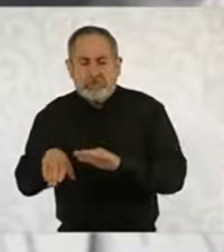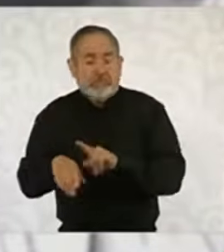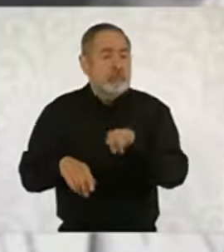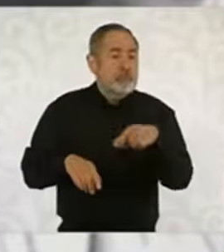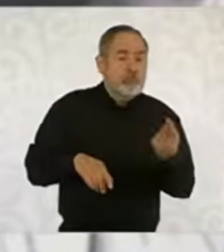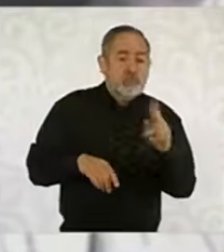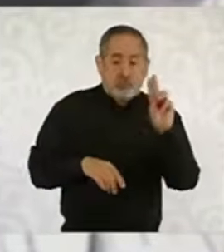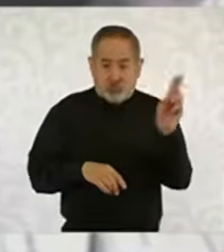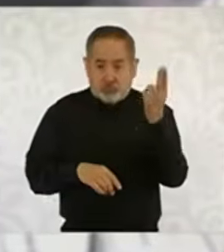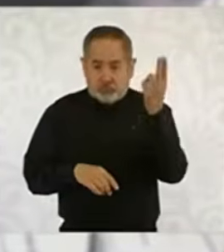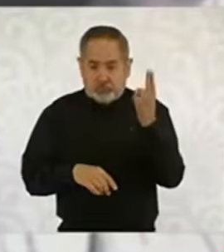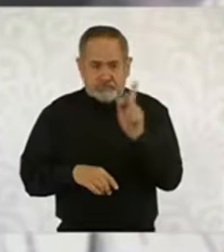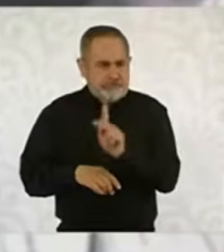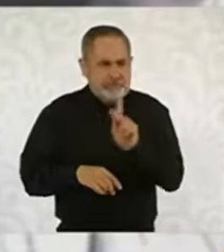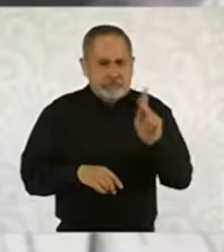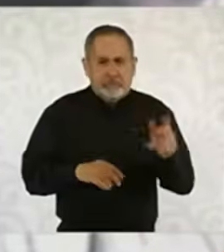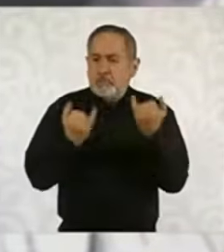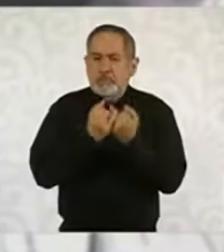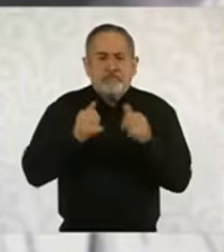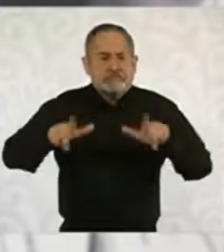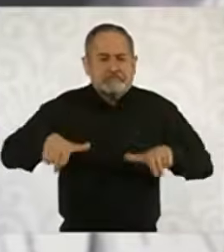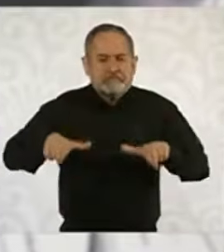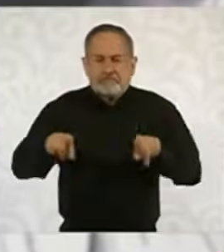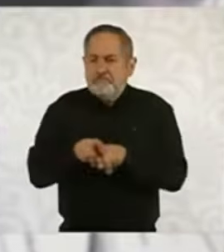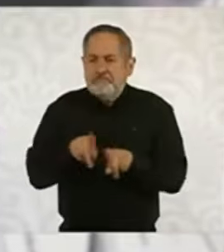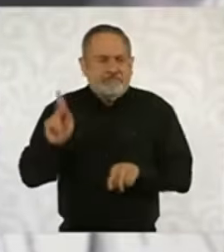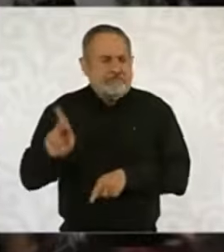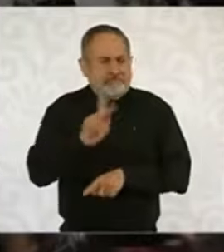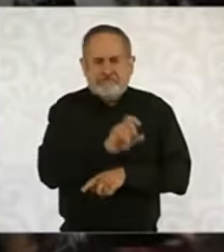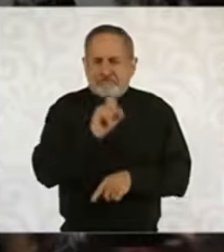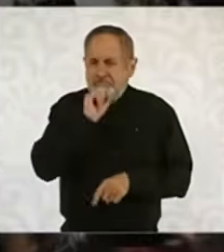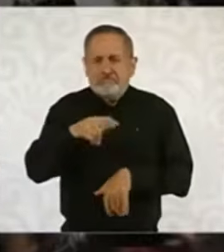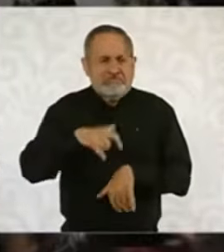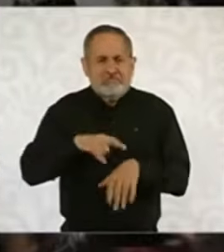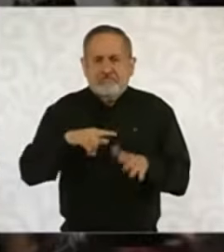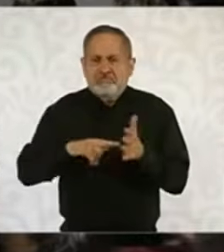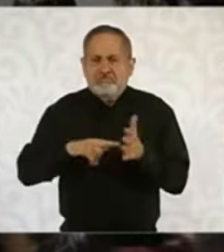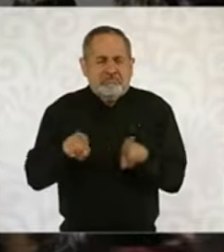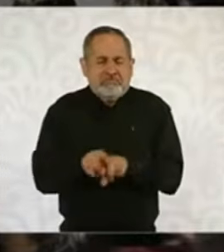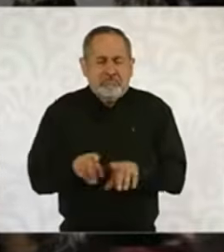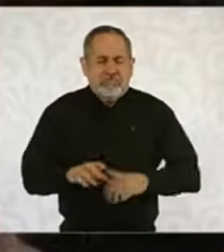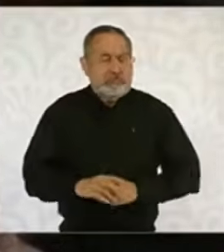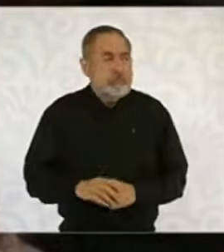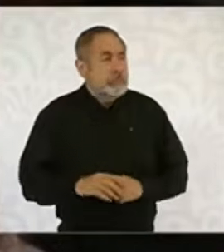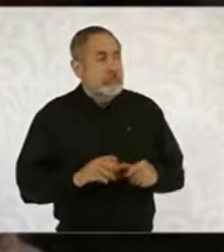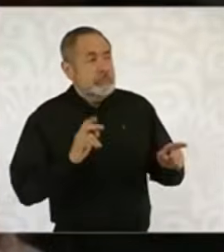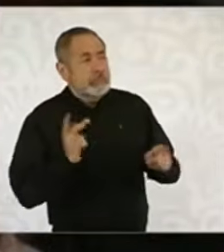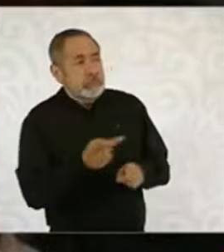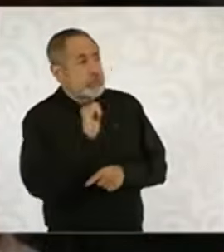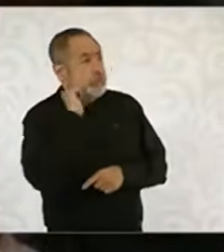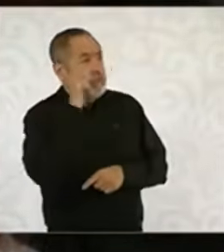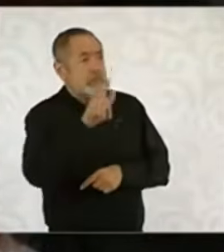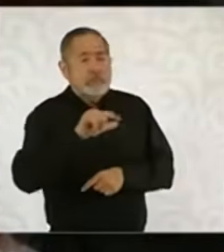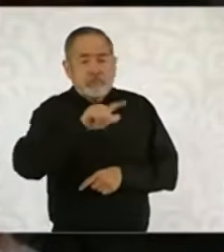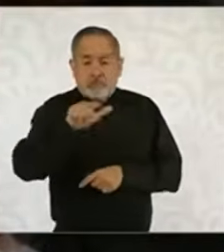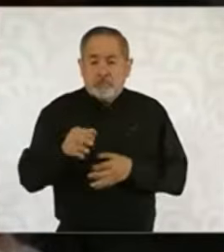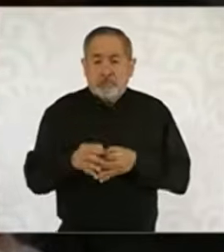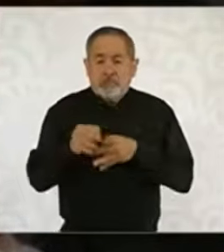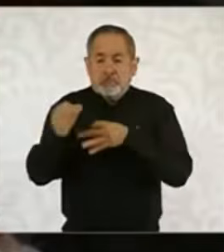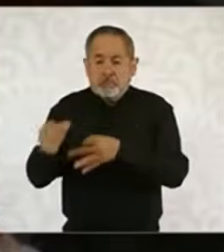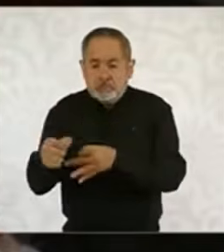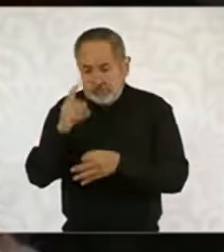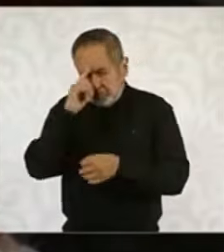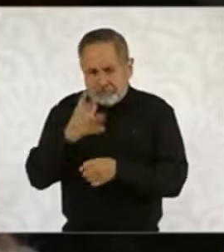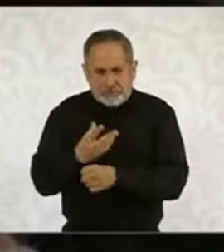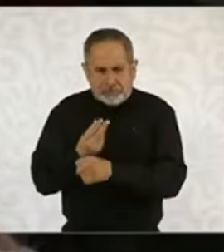datos parecidos porque se utilizó la misma plataforma en los mismos tiempos. ¿Y va a haber algún tipo de prórroga para aquellos, algunos